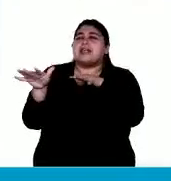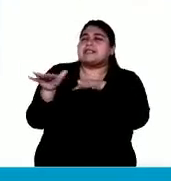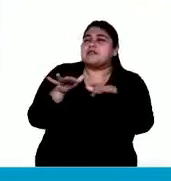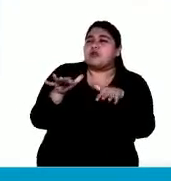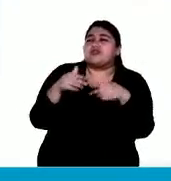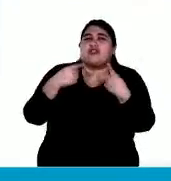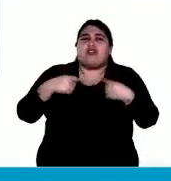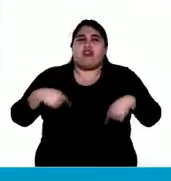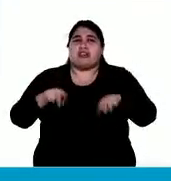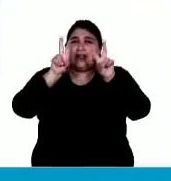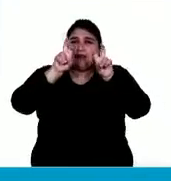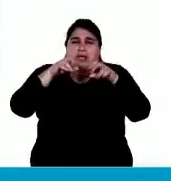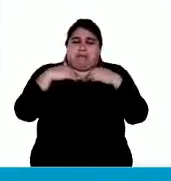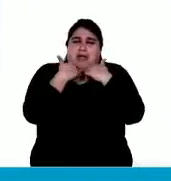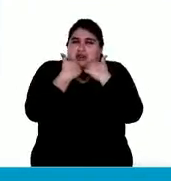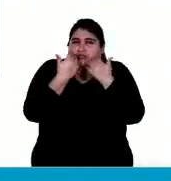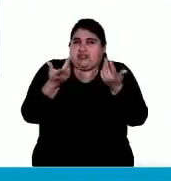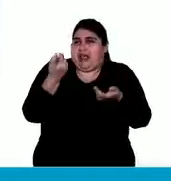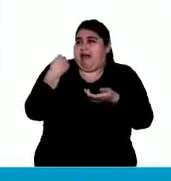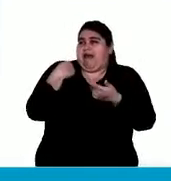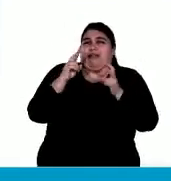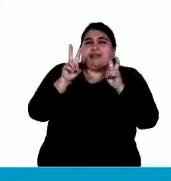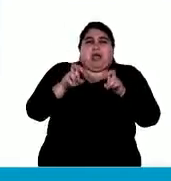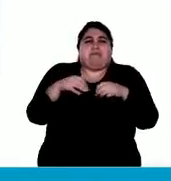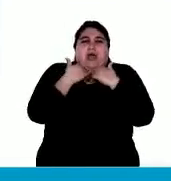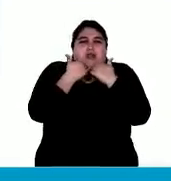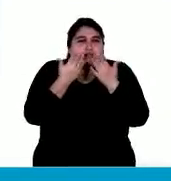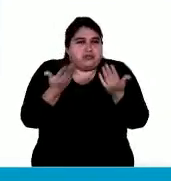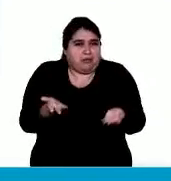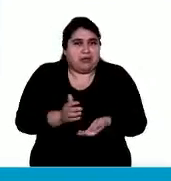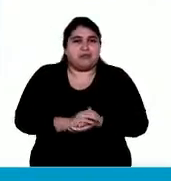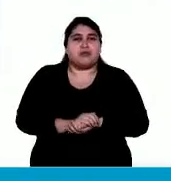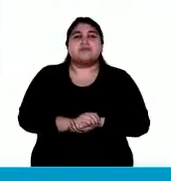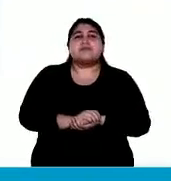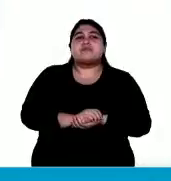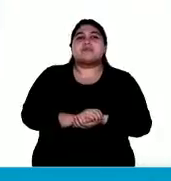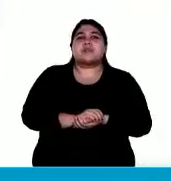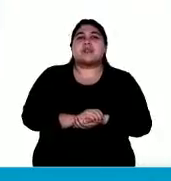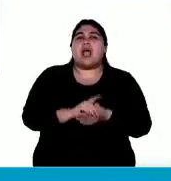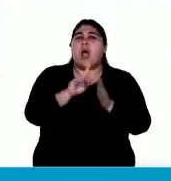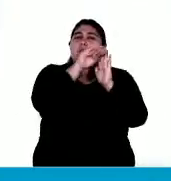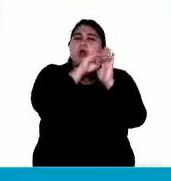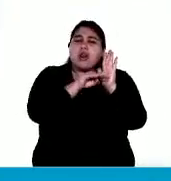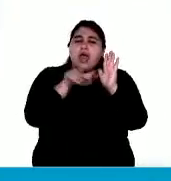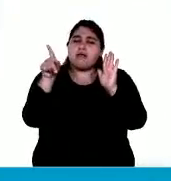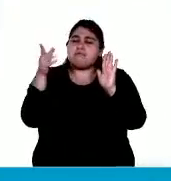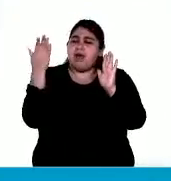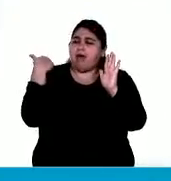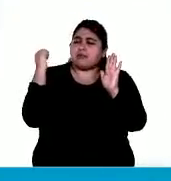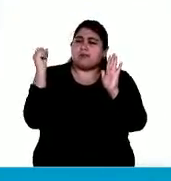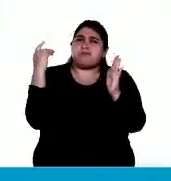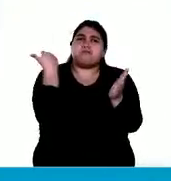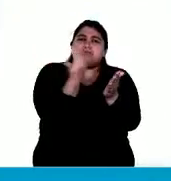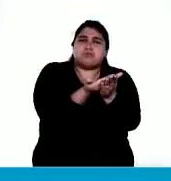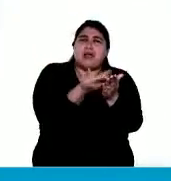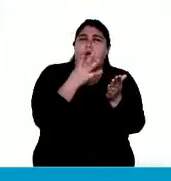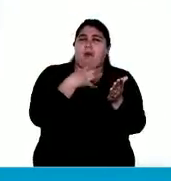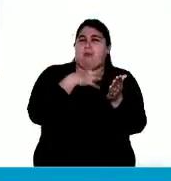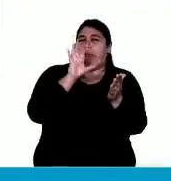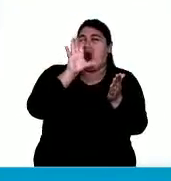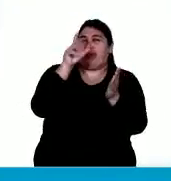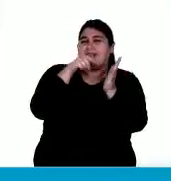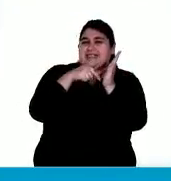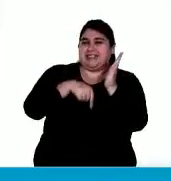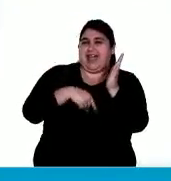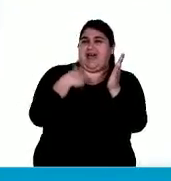de hoy o de ayer, el programa que ha presentado el Ejecutivo Provincial